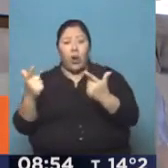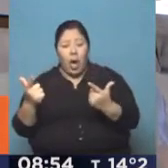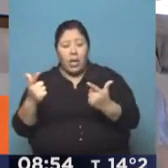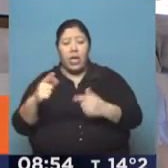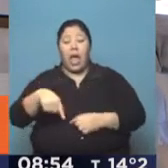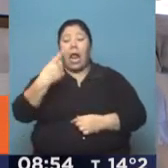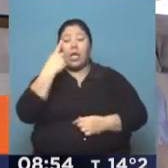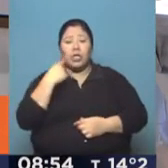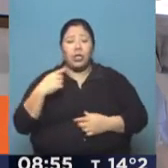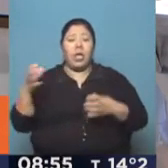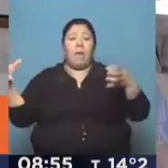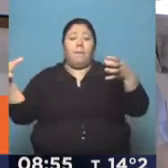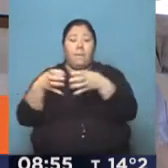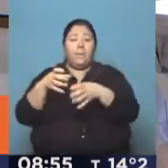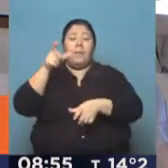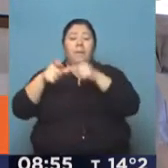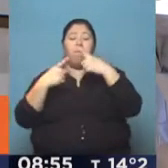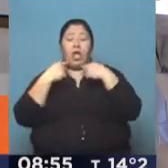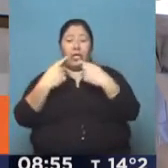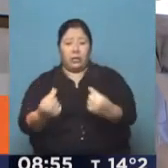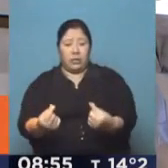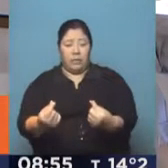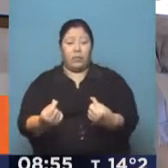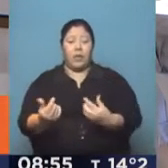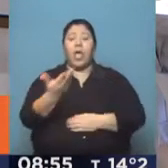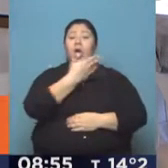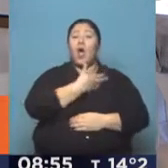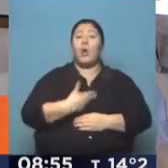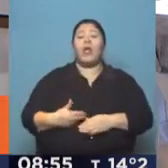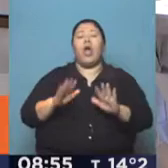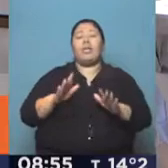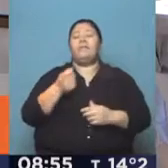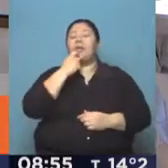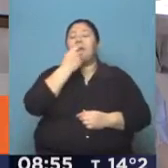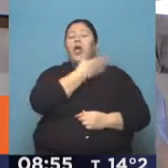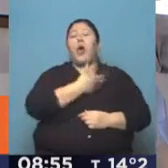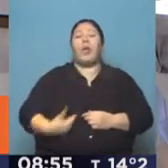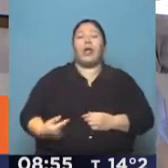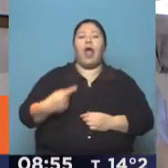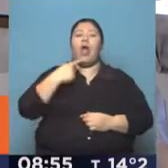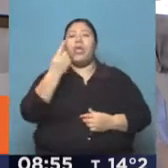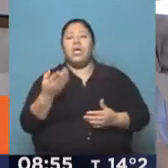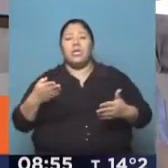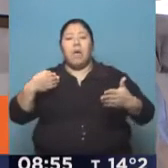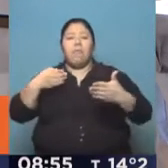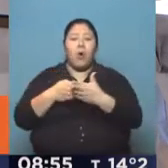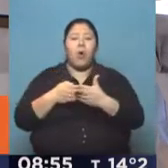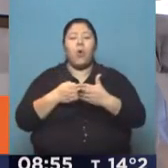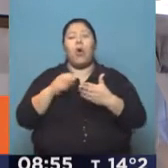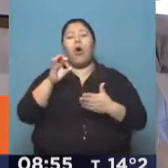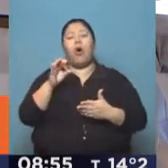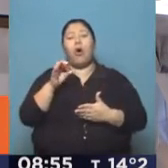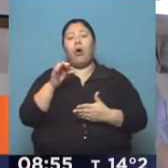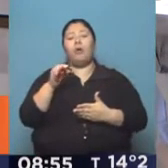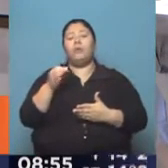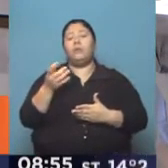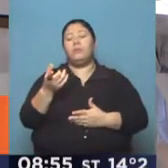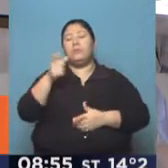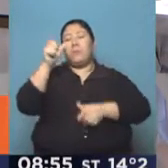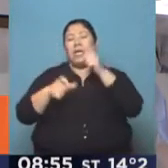el gobierno lleva a esta situación porque el gobierno habla de desestabilización de sectores yo me parece que quien